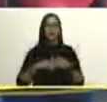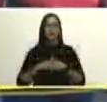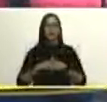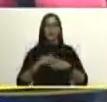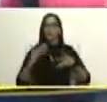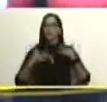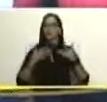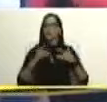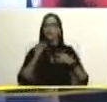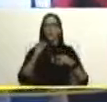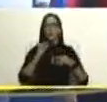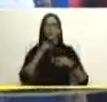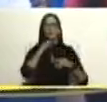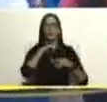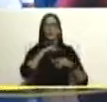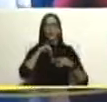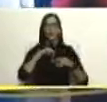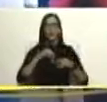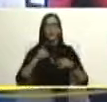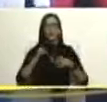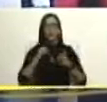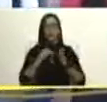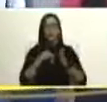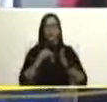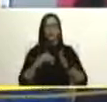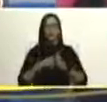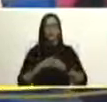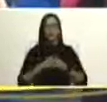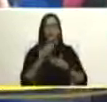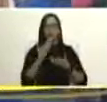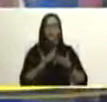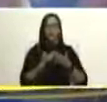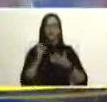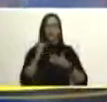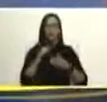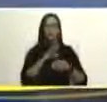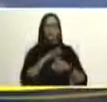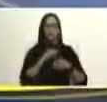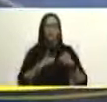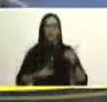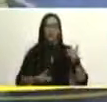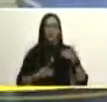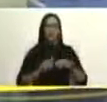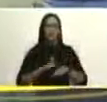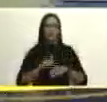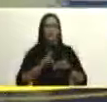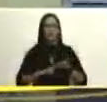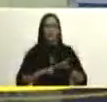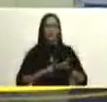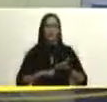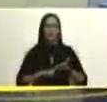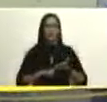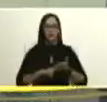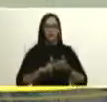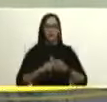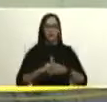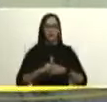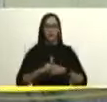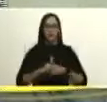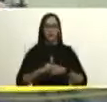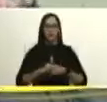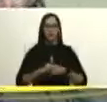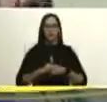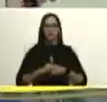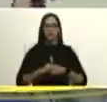gran momento histórico de nuestra institución. Dale gracias a usted, señor presidente, porque de verdad nos tomó en cuenta, y a